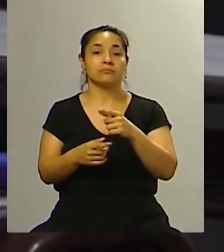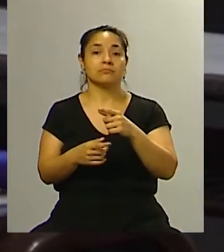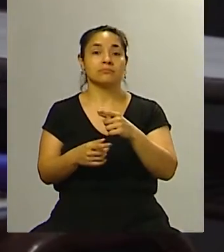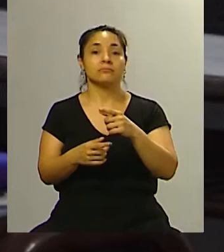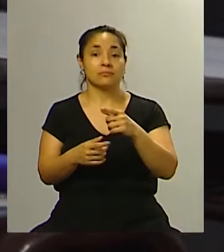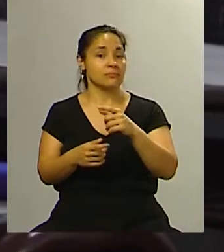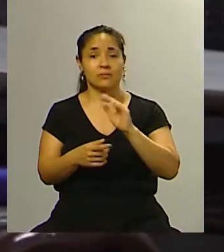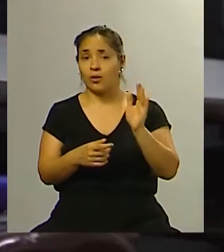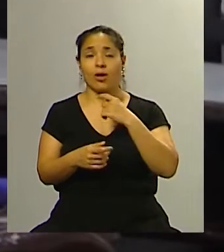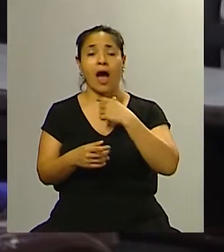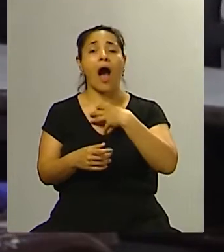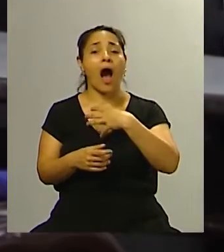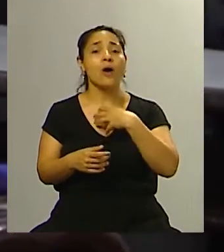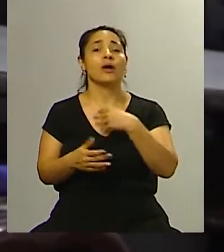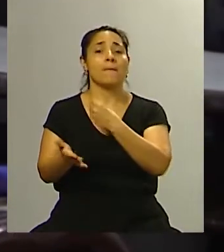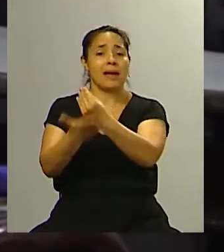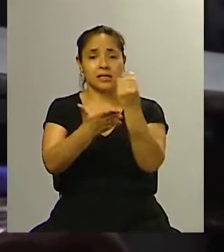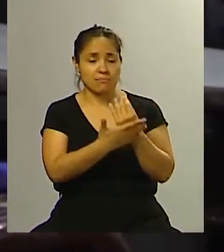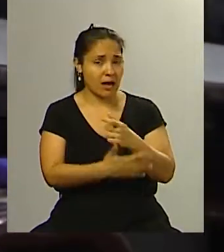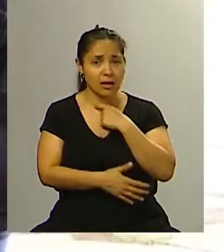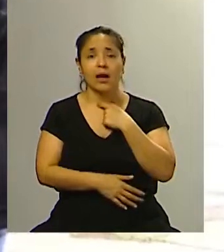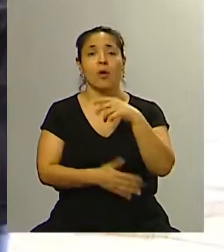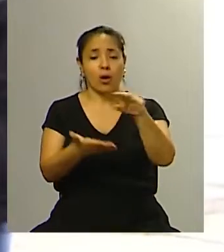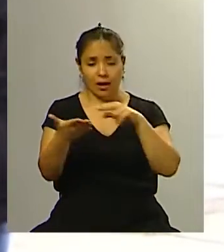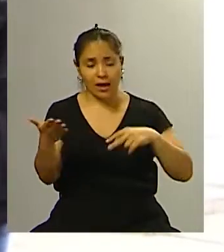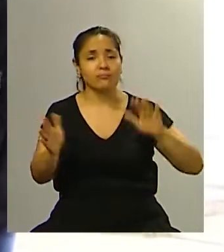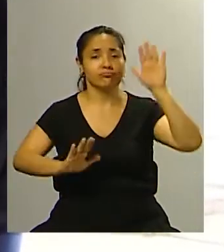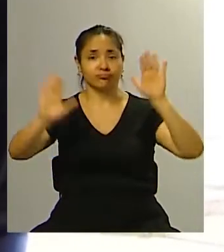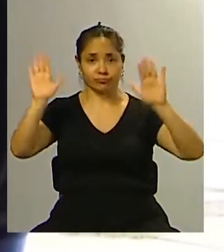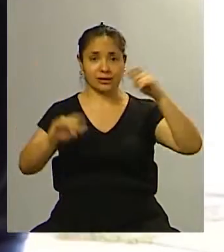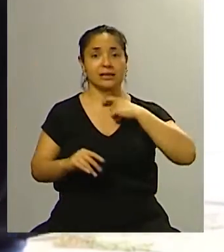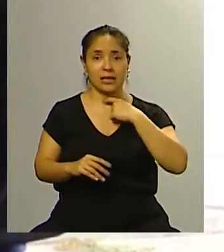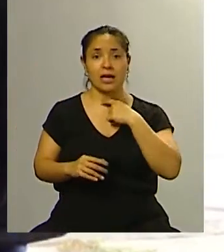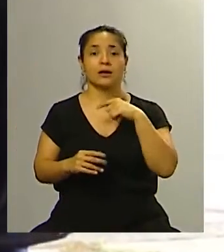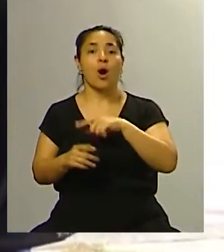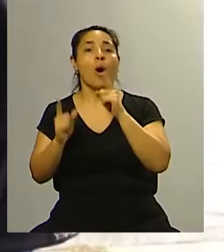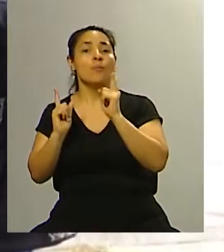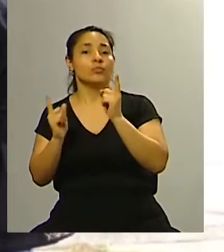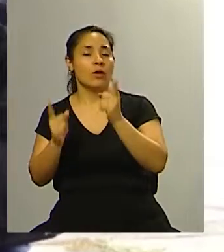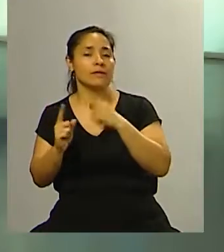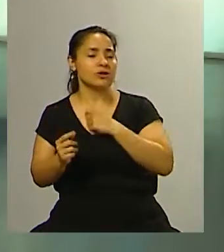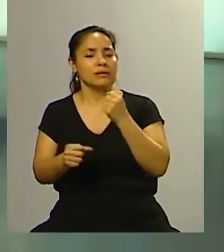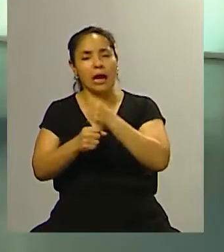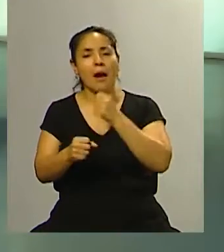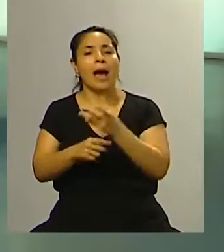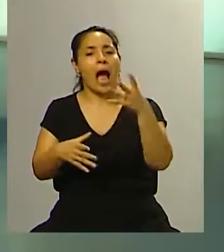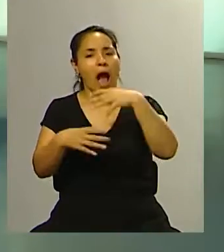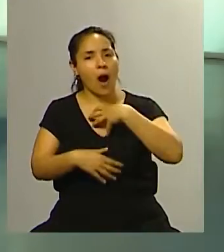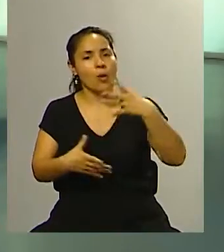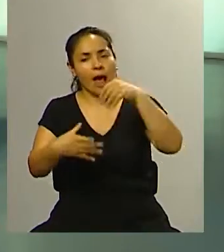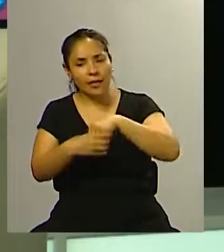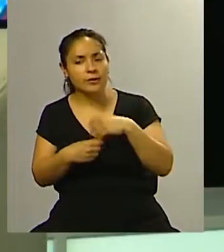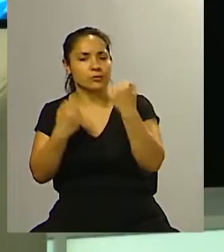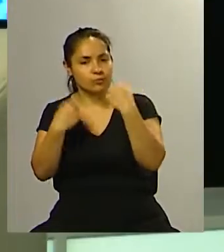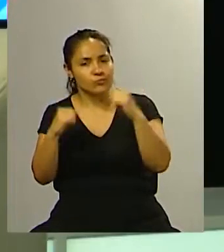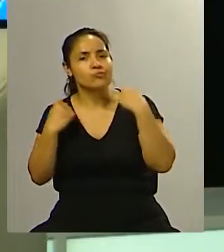queremos participar en el aula, todos queremos leer. Los docentes trabajan muchísimo el tema de fluidez al interior de las aulas. Hay muchos que te cuentan que